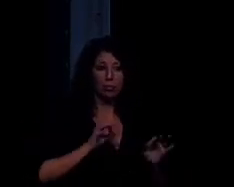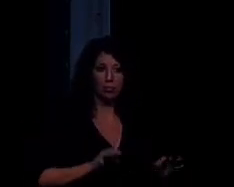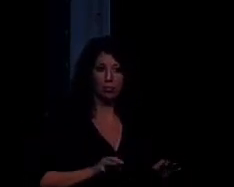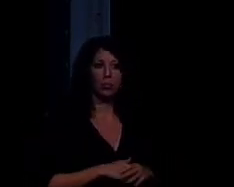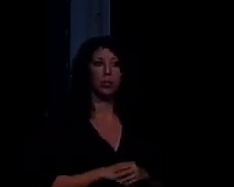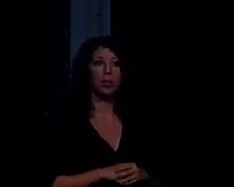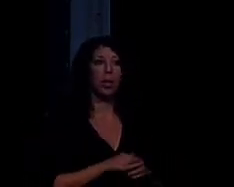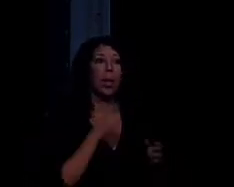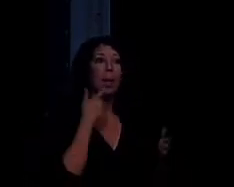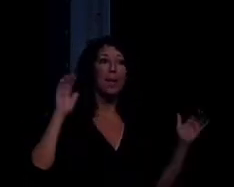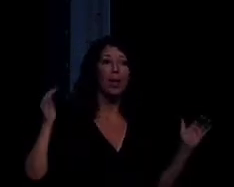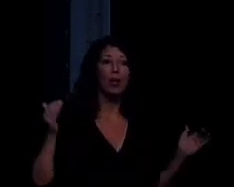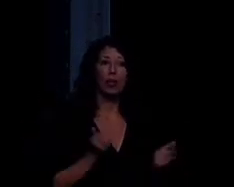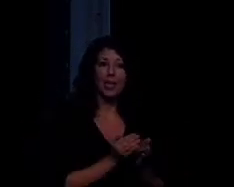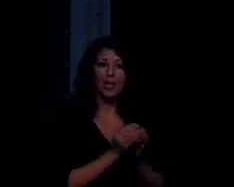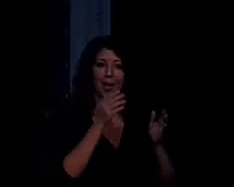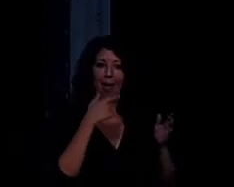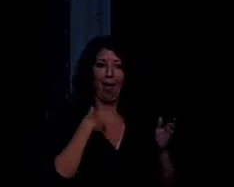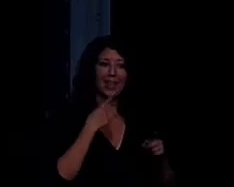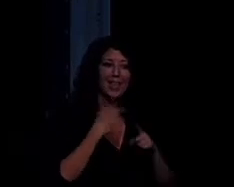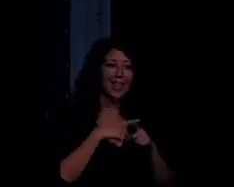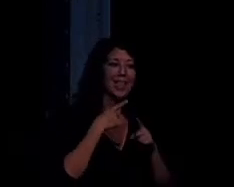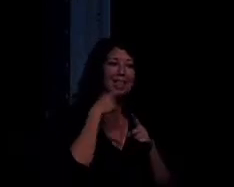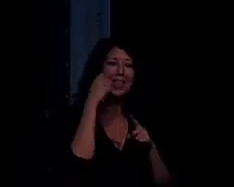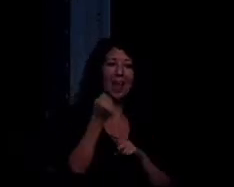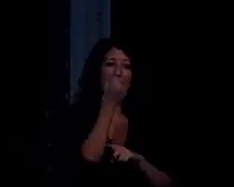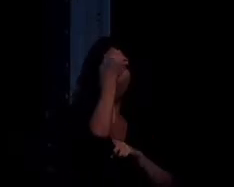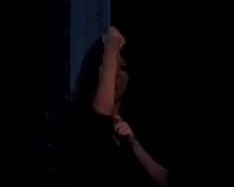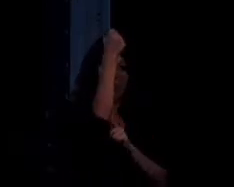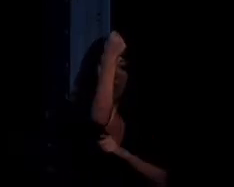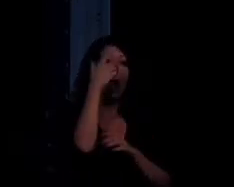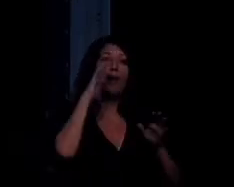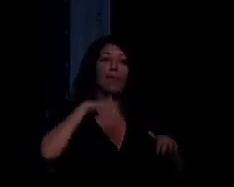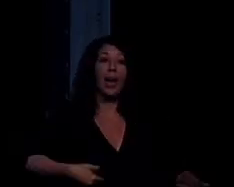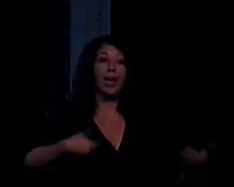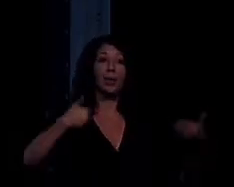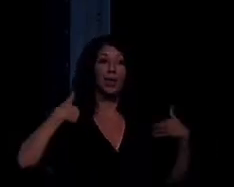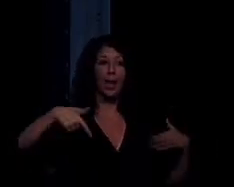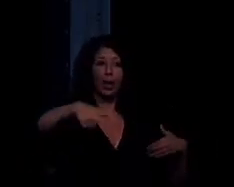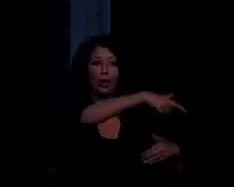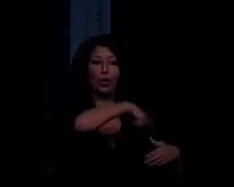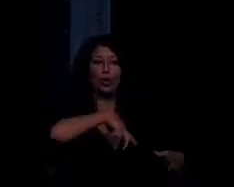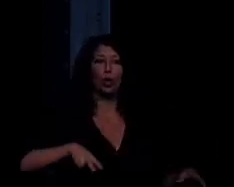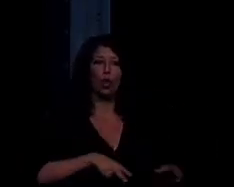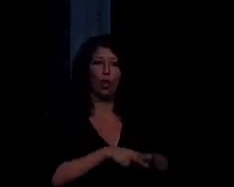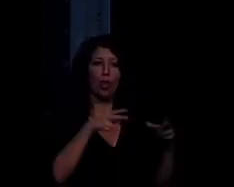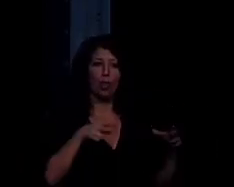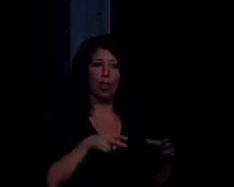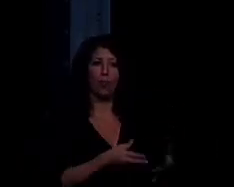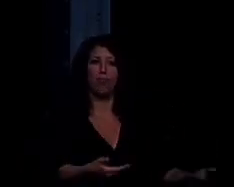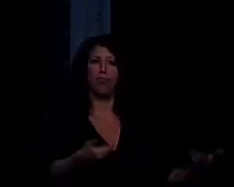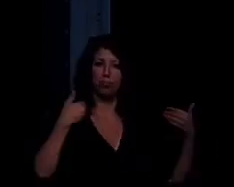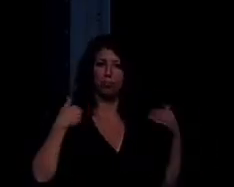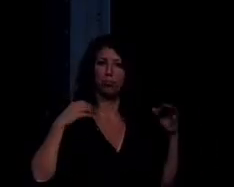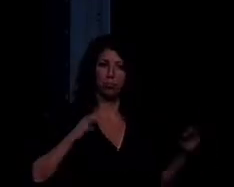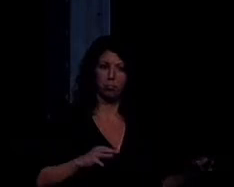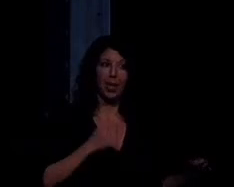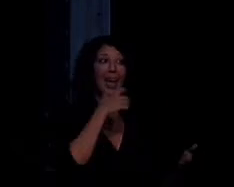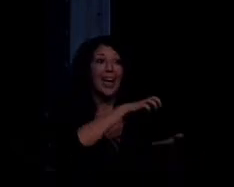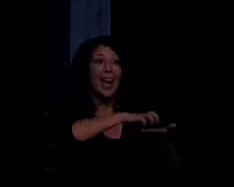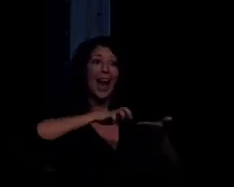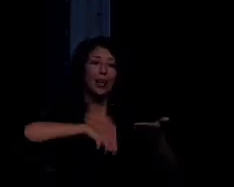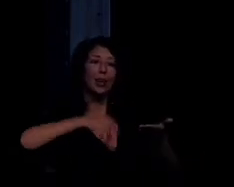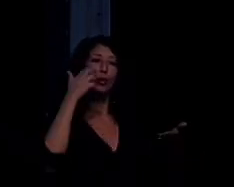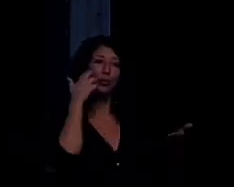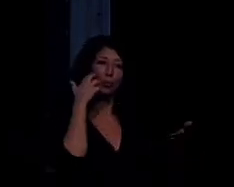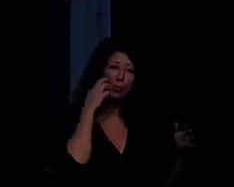tanto, la microfísica sexista del poder, que digamos es el elemento que responsabiliza al conjunto social de los relatos del machismo y de la tortura